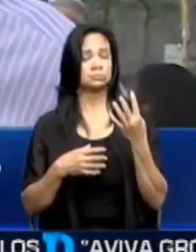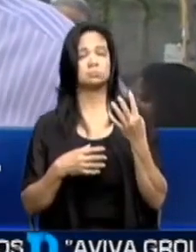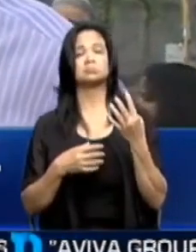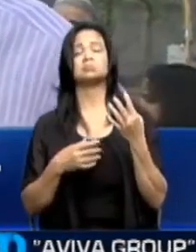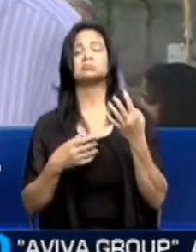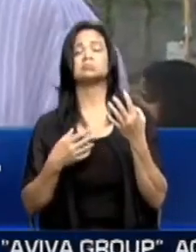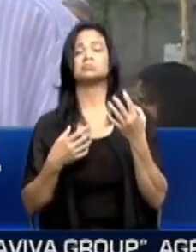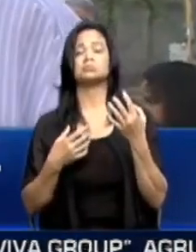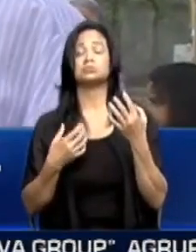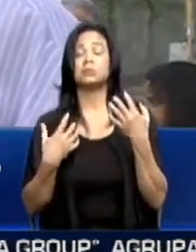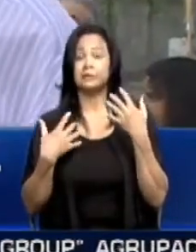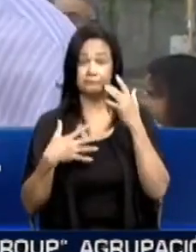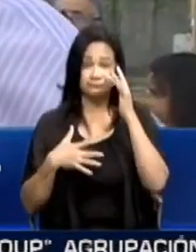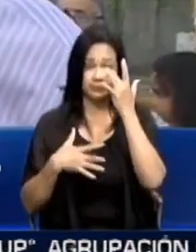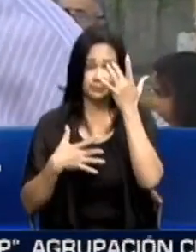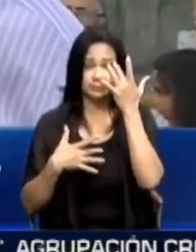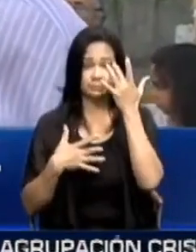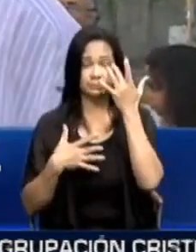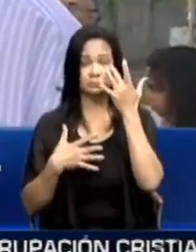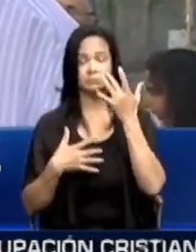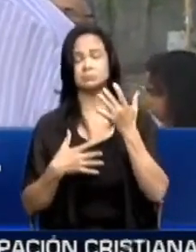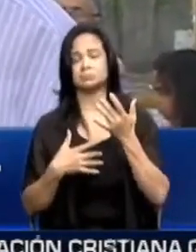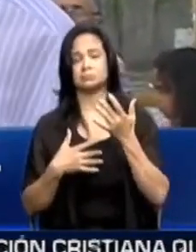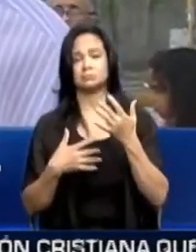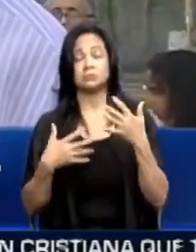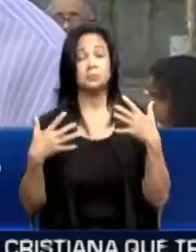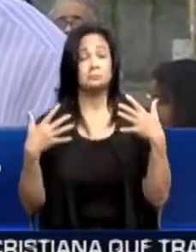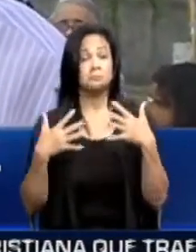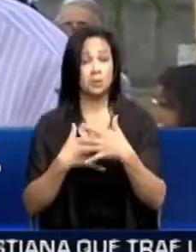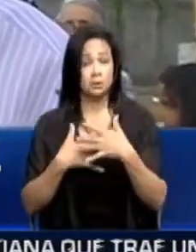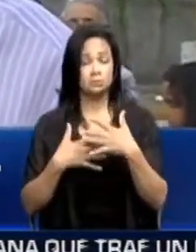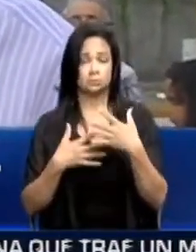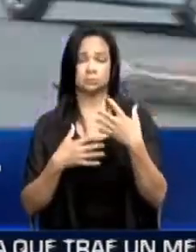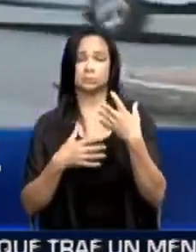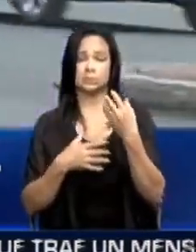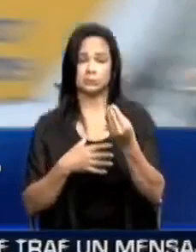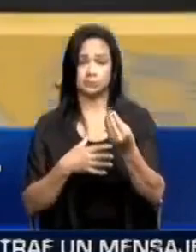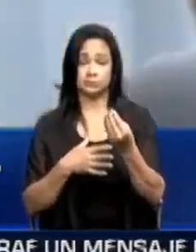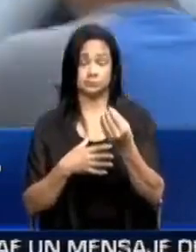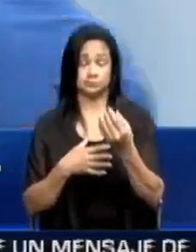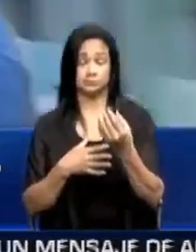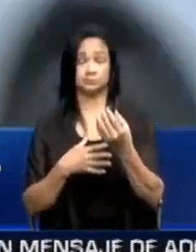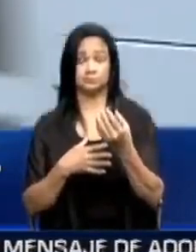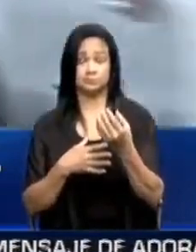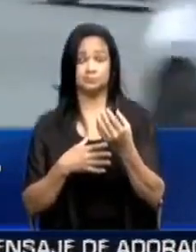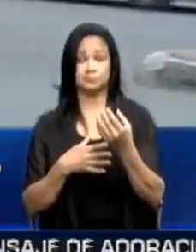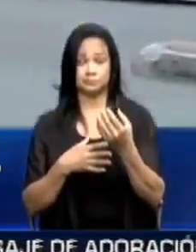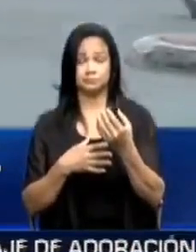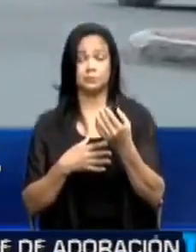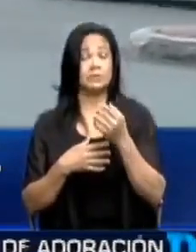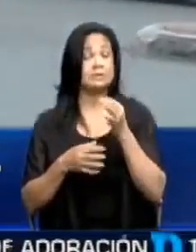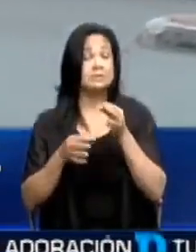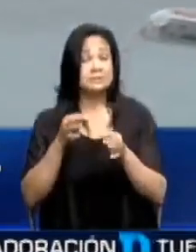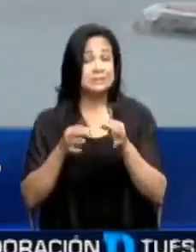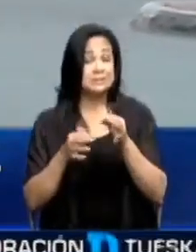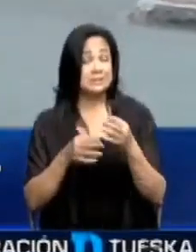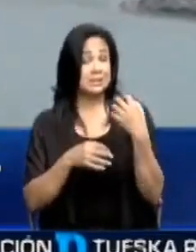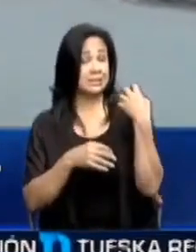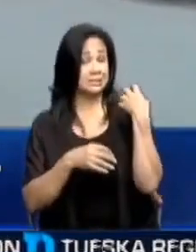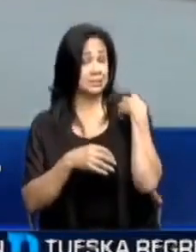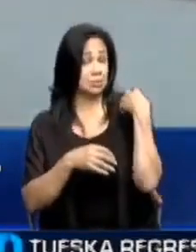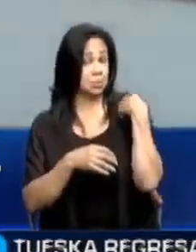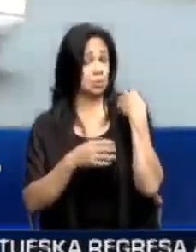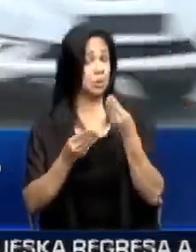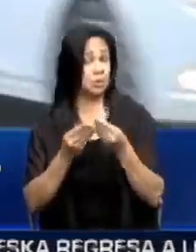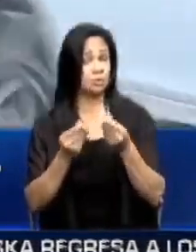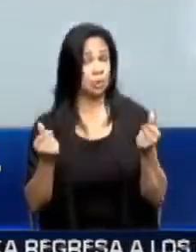de salud. Y lo mata. Miedo tiene uno de salir a la calle. Señalan que de las autoridades no buscarle una